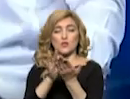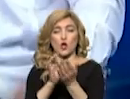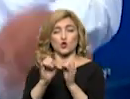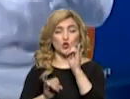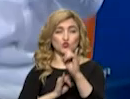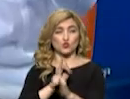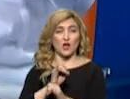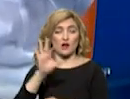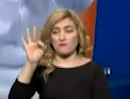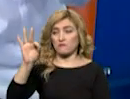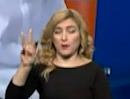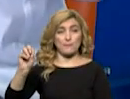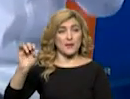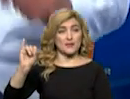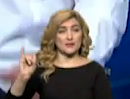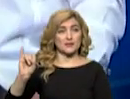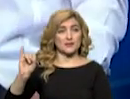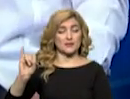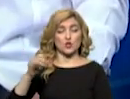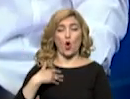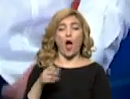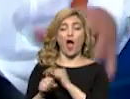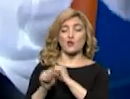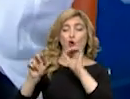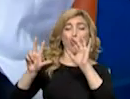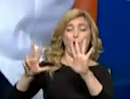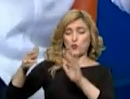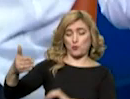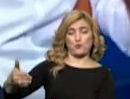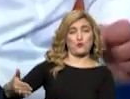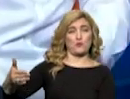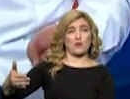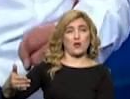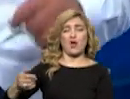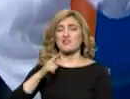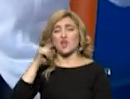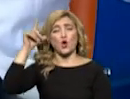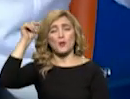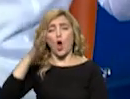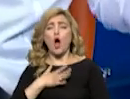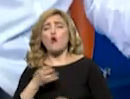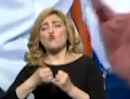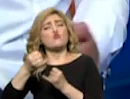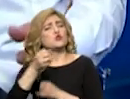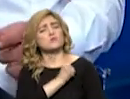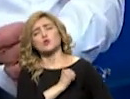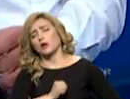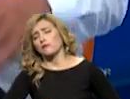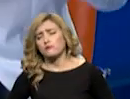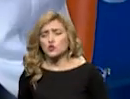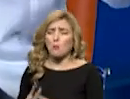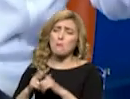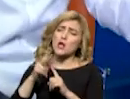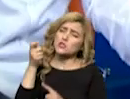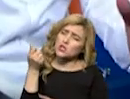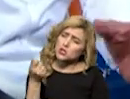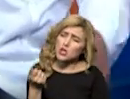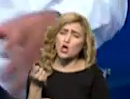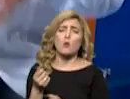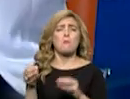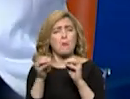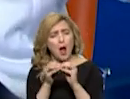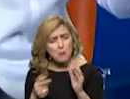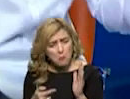Internacional. Yo he oído desde que tengo 8 años. Este es el último sacrificio. Todos tenemos que hacer un sacrificio. Ponga más